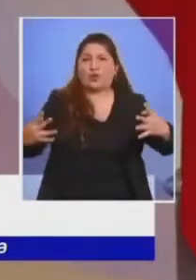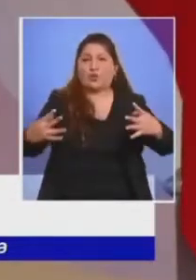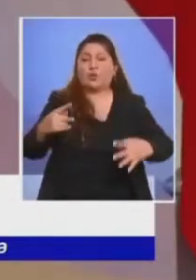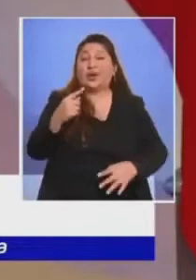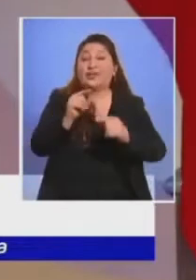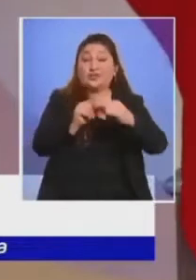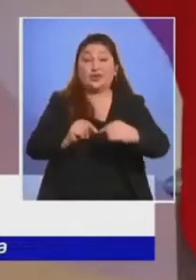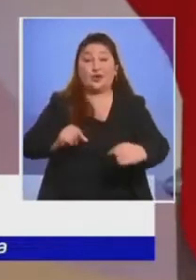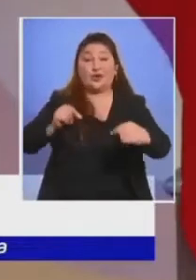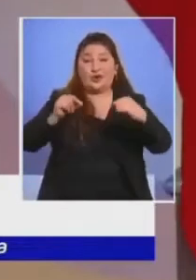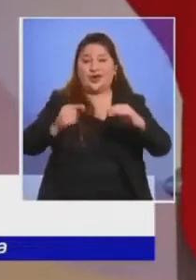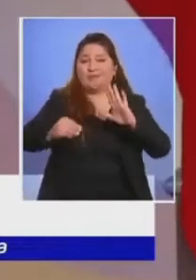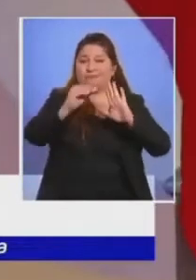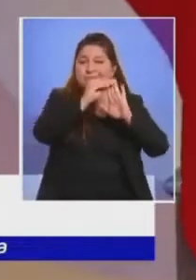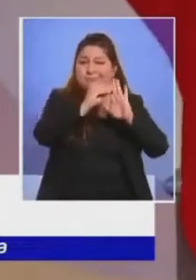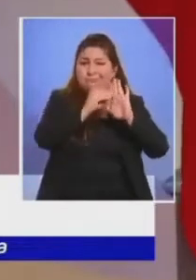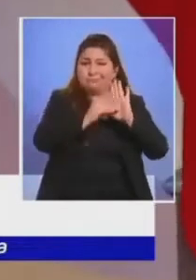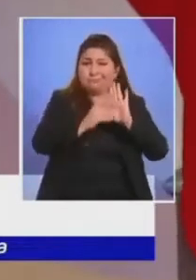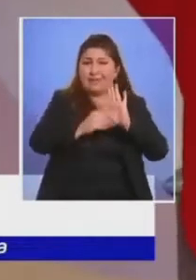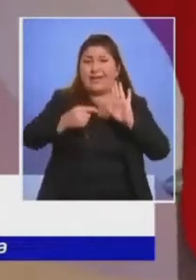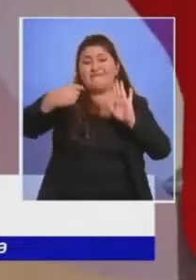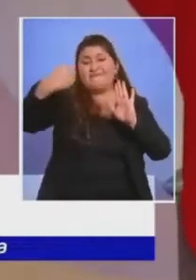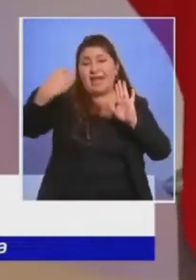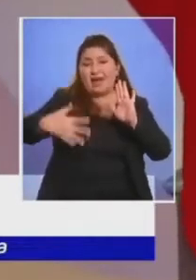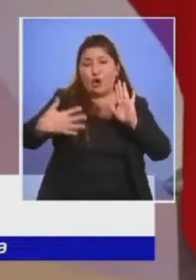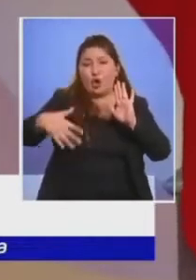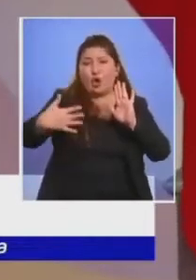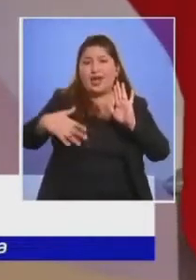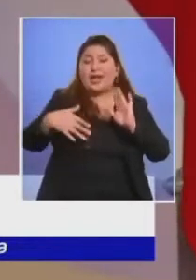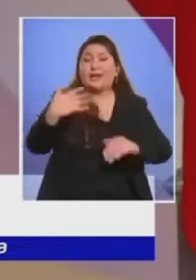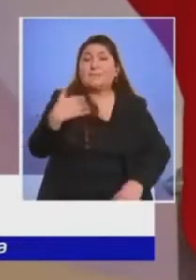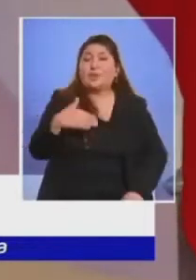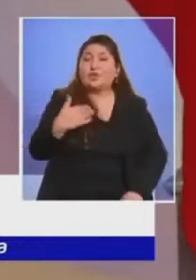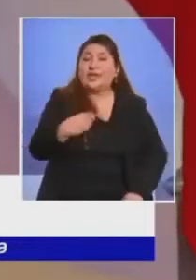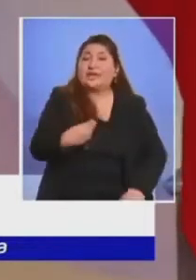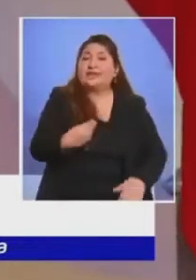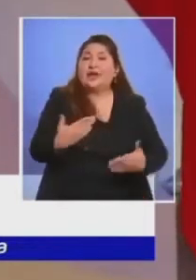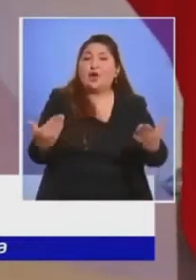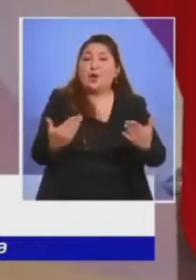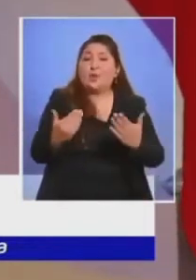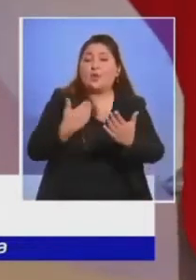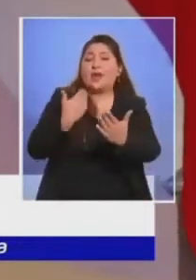aquellos valores que son importantes a partir de una propuesta que se ha